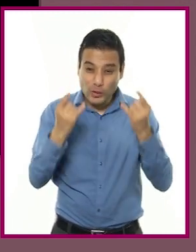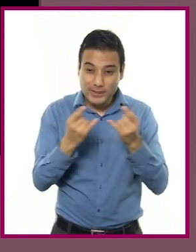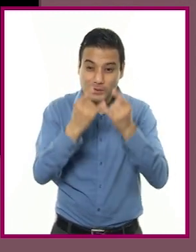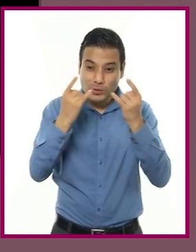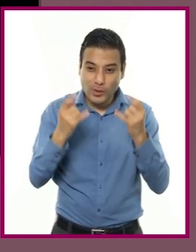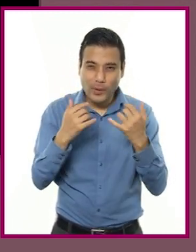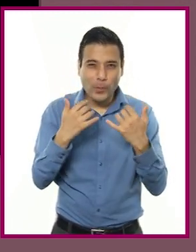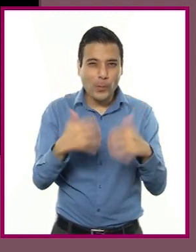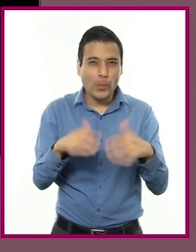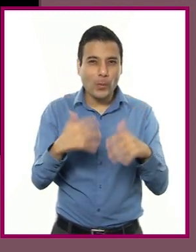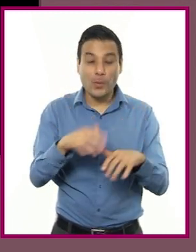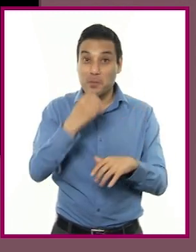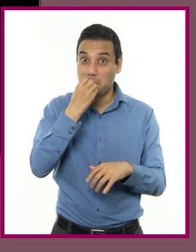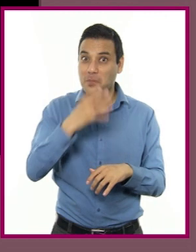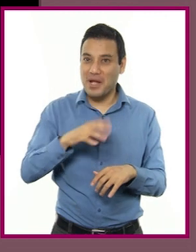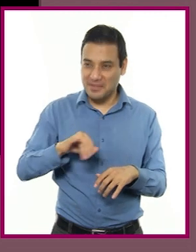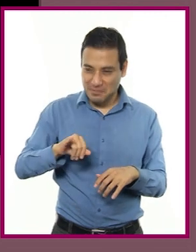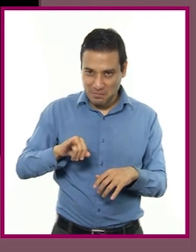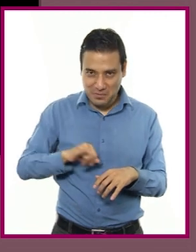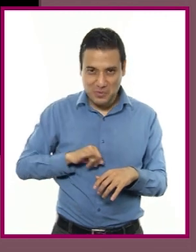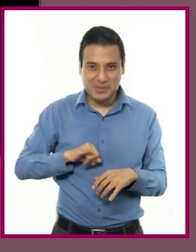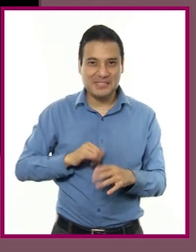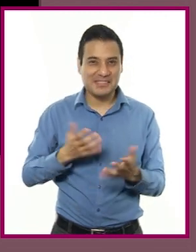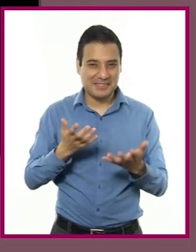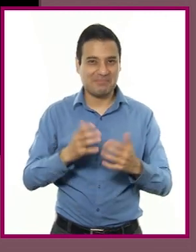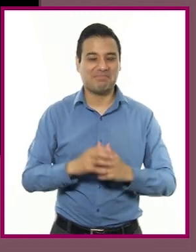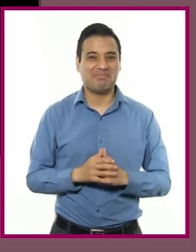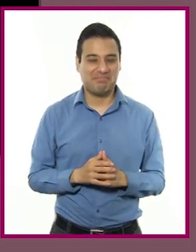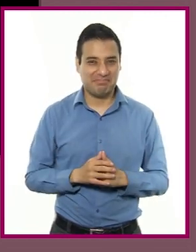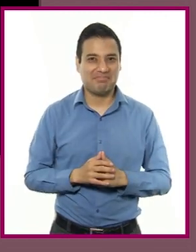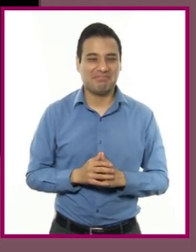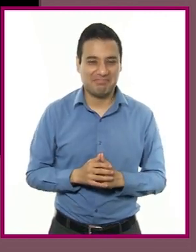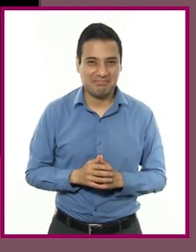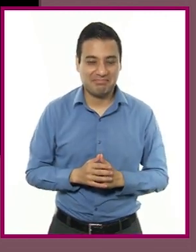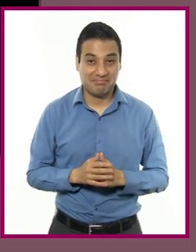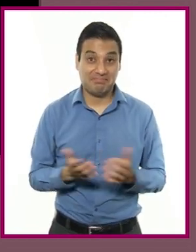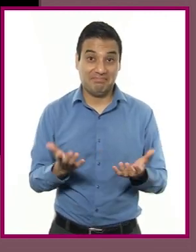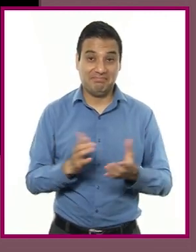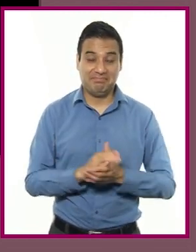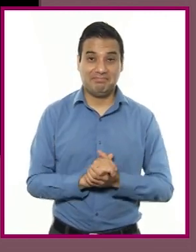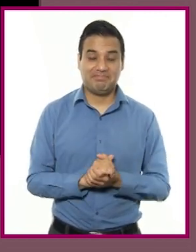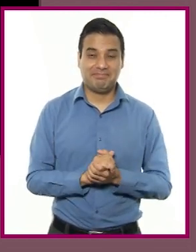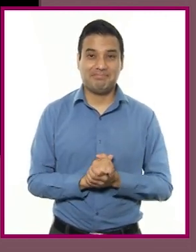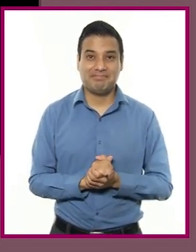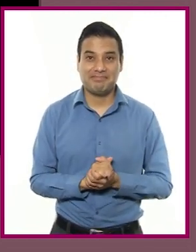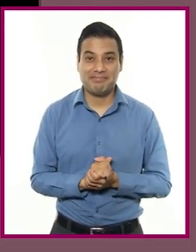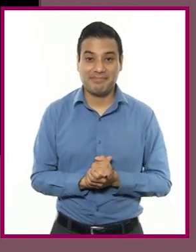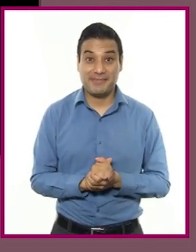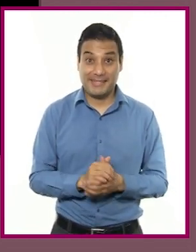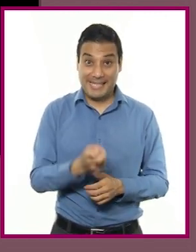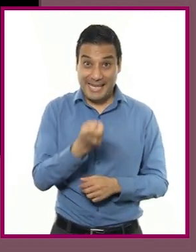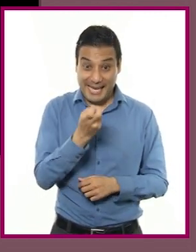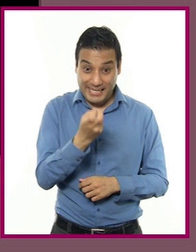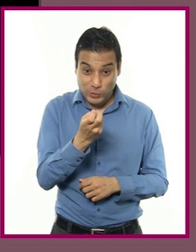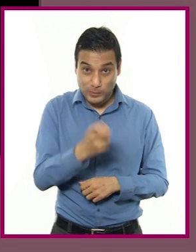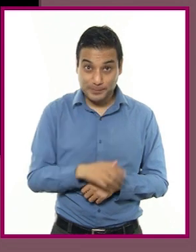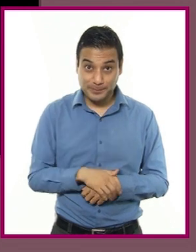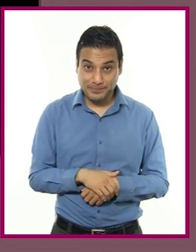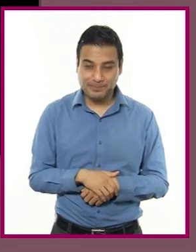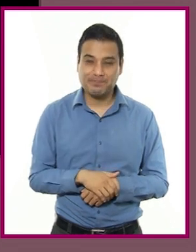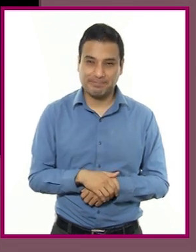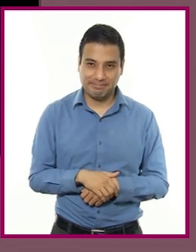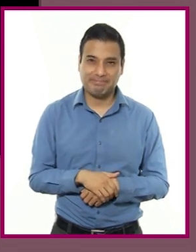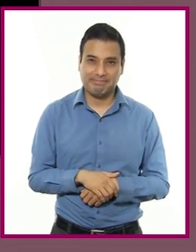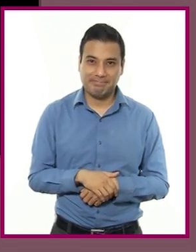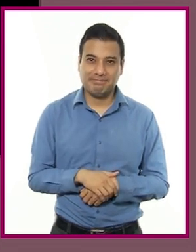una adaptación a los materiales que había en cada una de las regiones. Entonces podríamos considerarlo como uno de estos casos